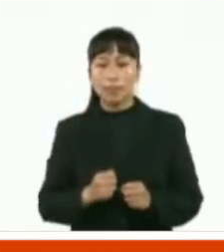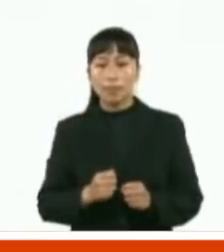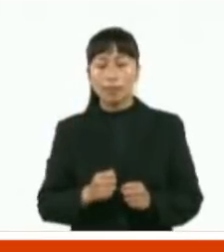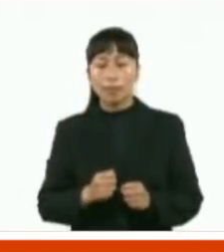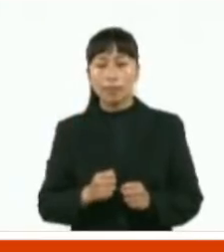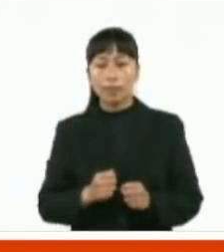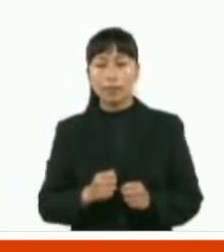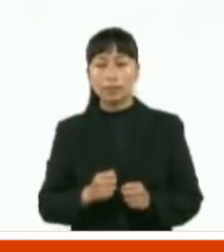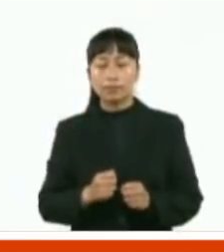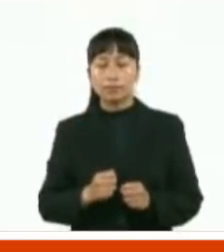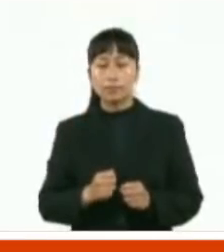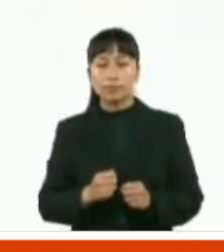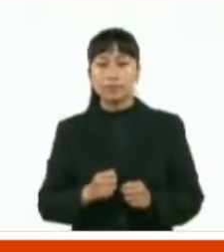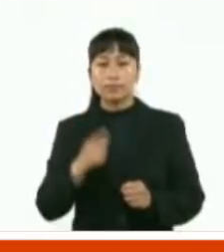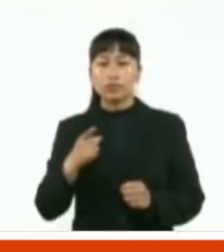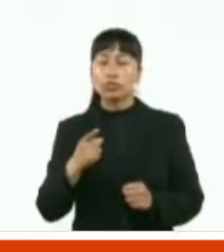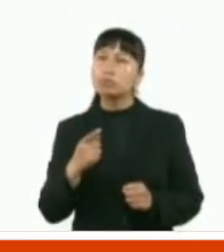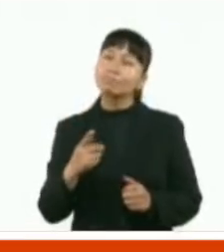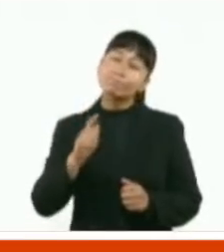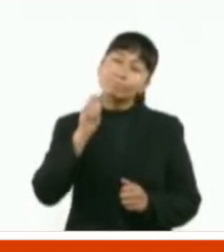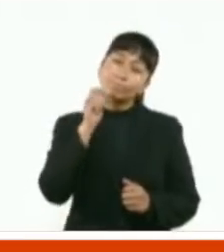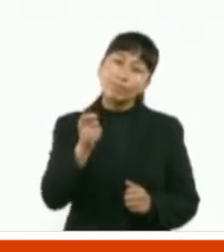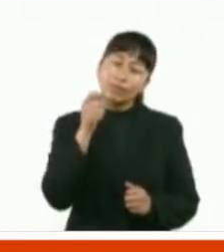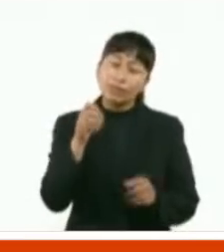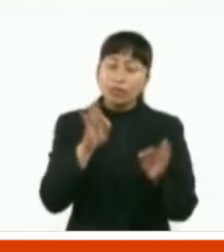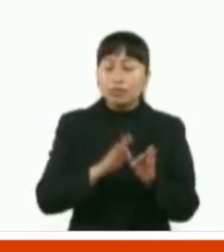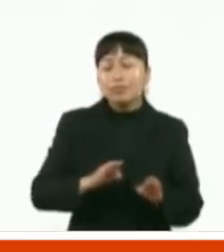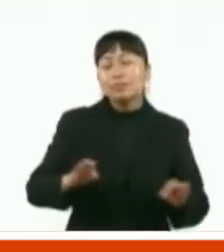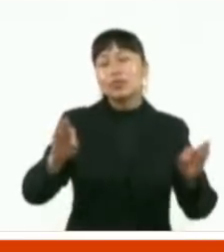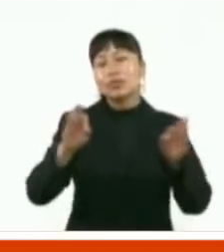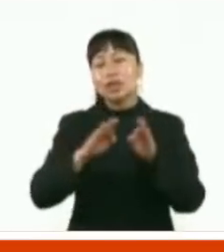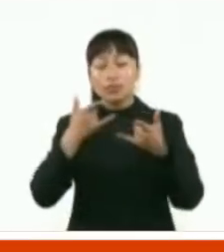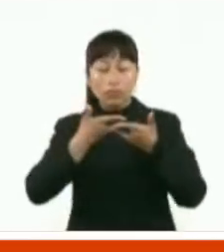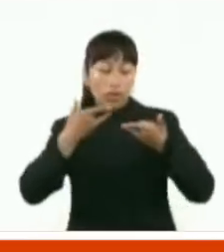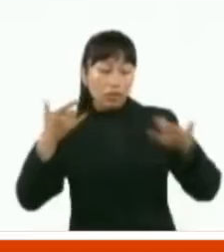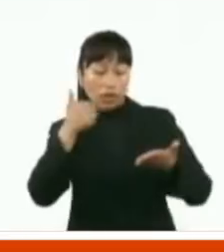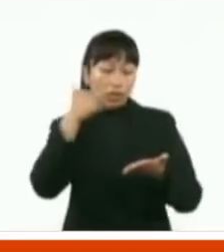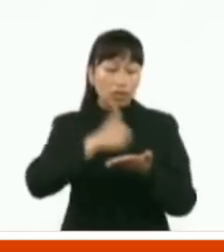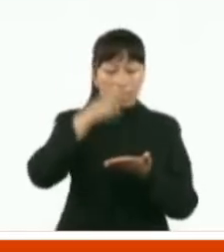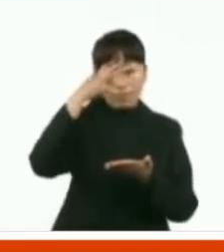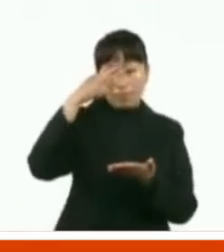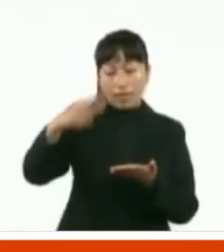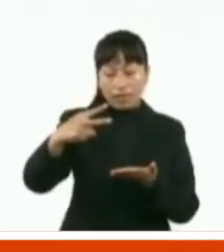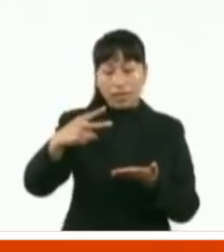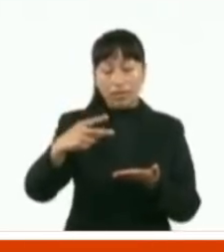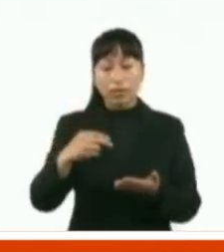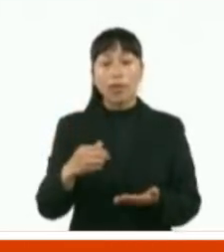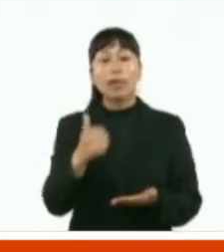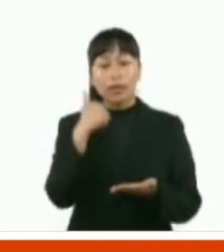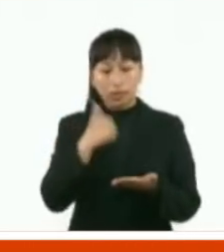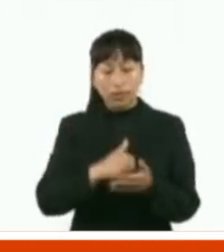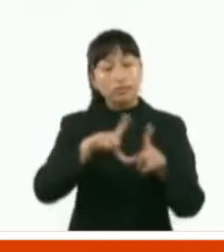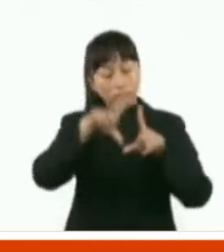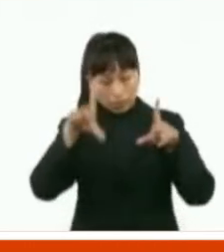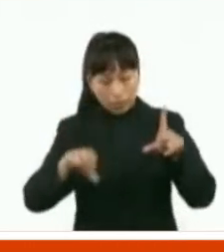tiene un especial símbolo, no solamente en la historia de la Ciudad de México, sino en la historia de México.